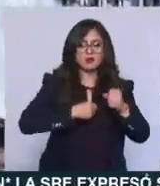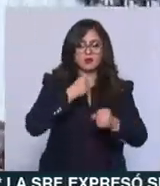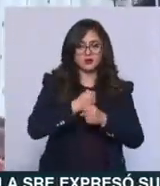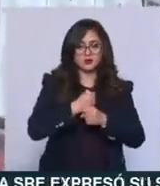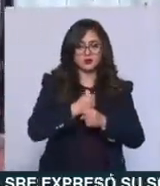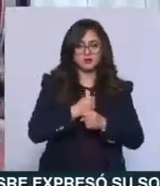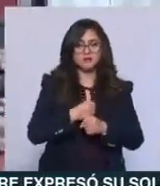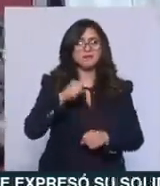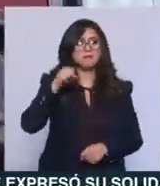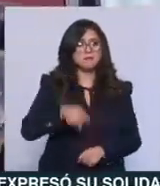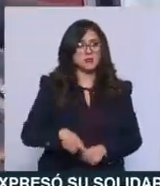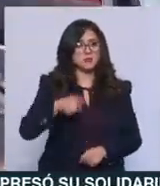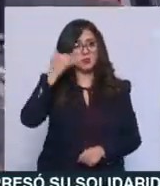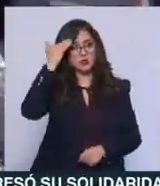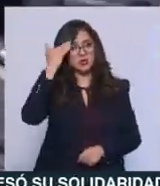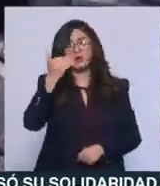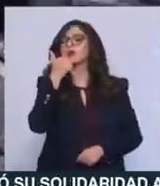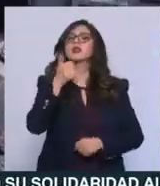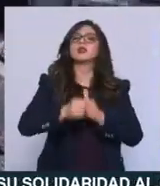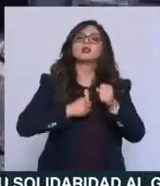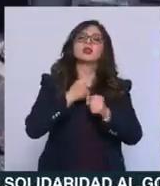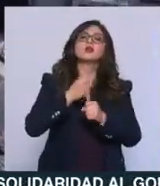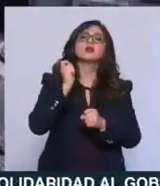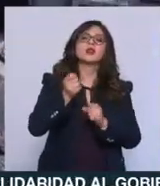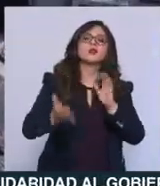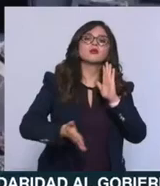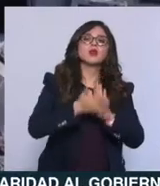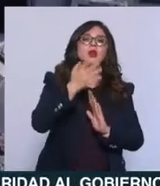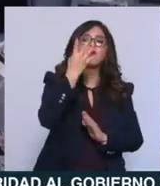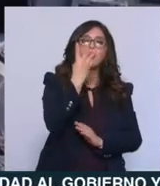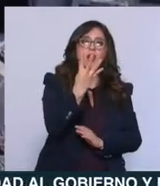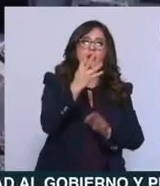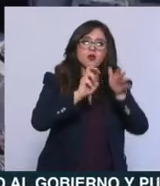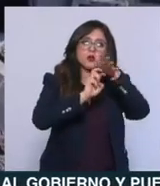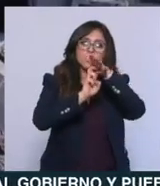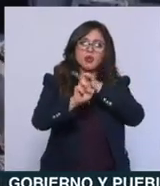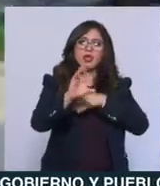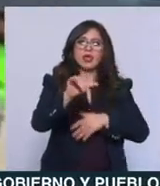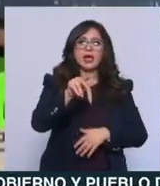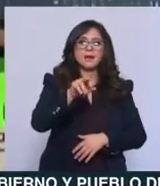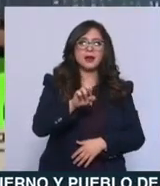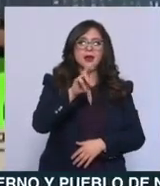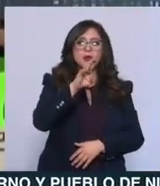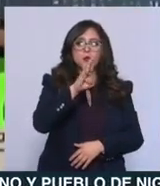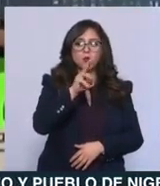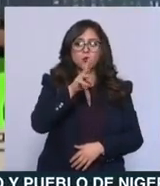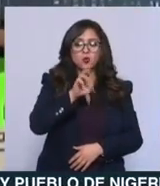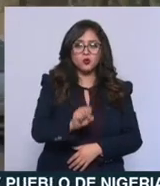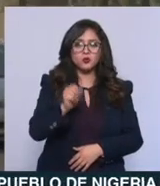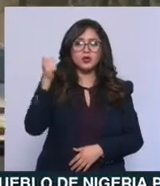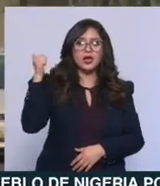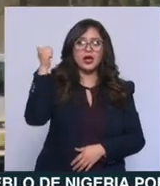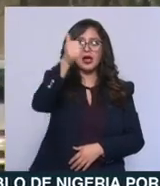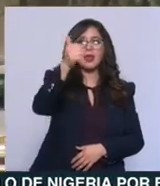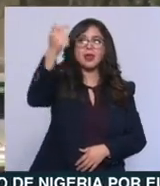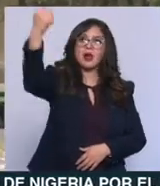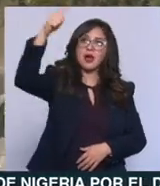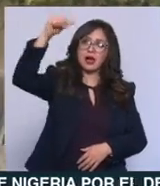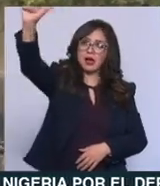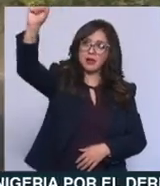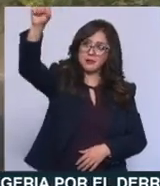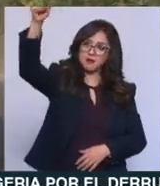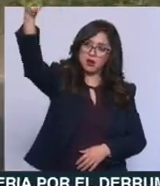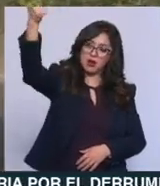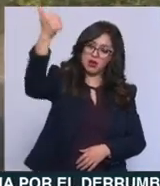esta administración se ha planeado la construcción de 4 líneas de cablebús que conecten las zonas altas de la capital con las céntricas. También se